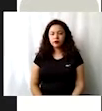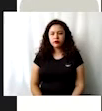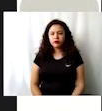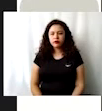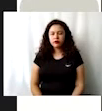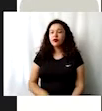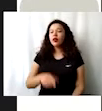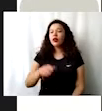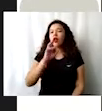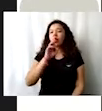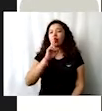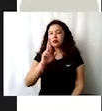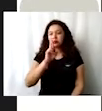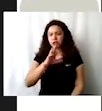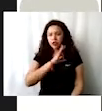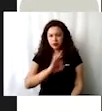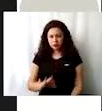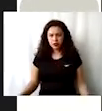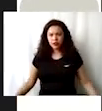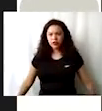para que tú puedas contestarla.